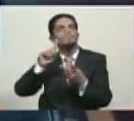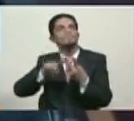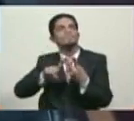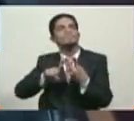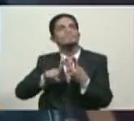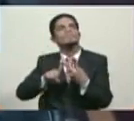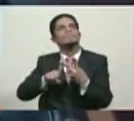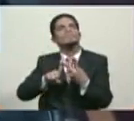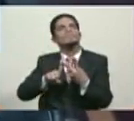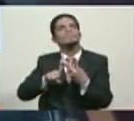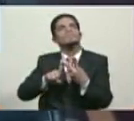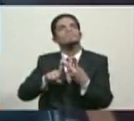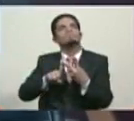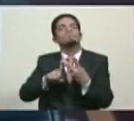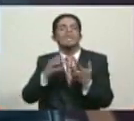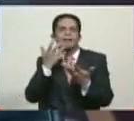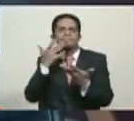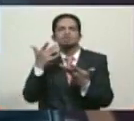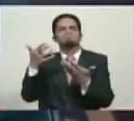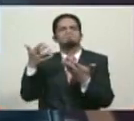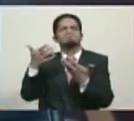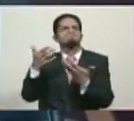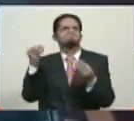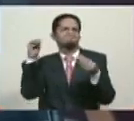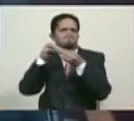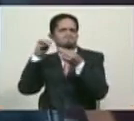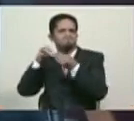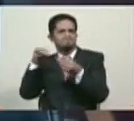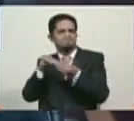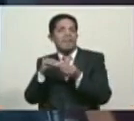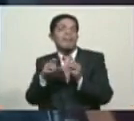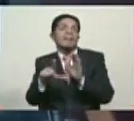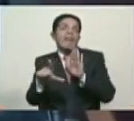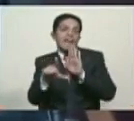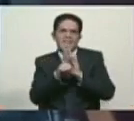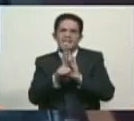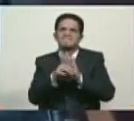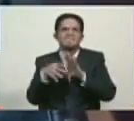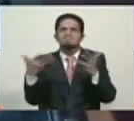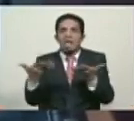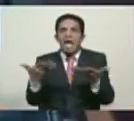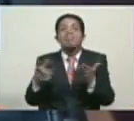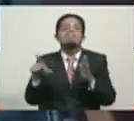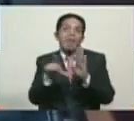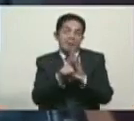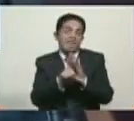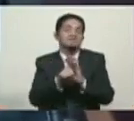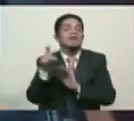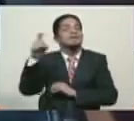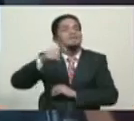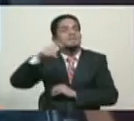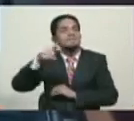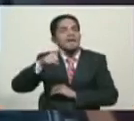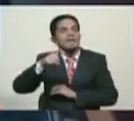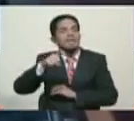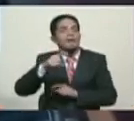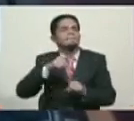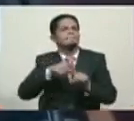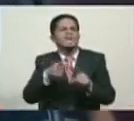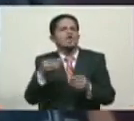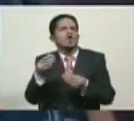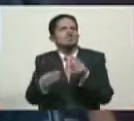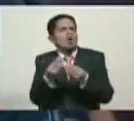inferencia de relaciones entre ideas y contenidos, descubrió que las leyes son relaciones necesarias que se derivan de la naturaleza de las